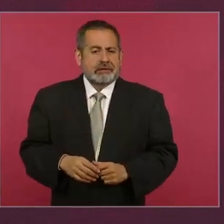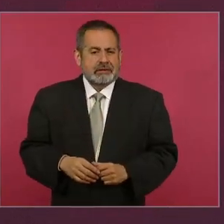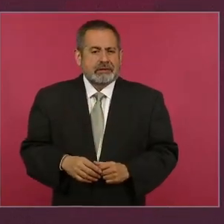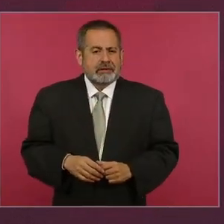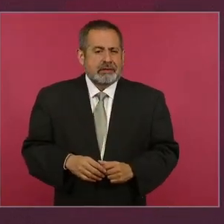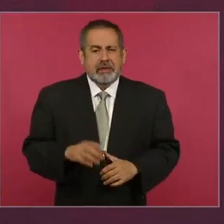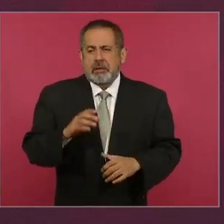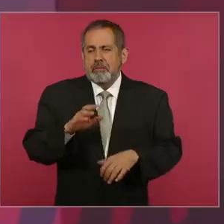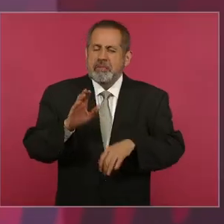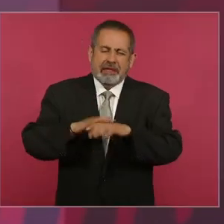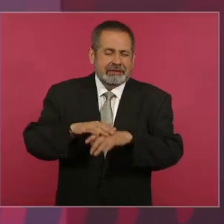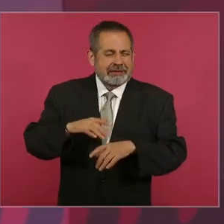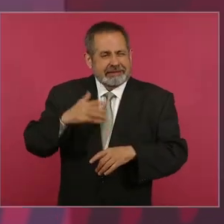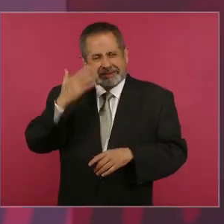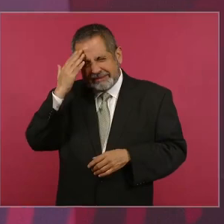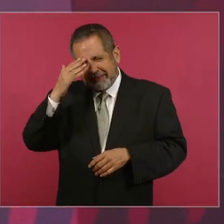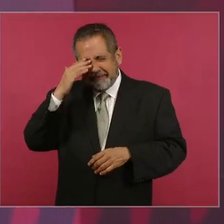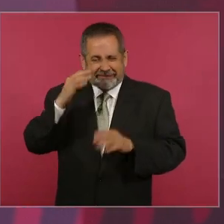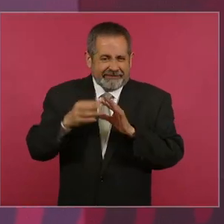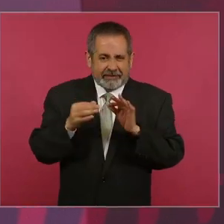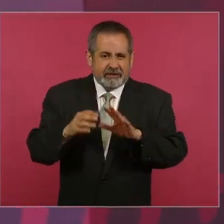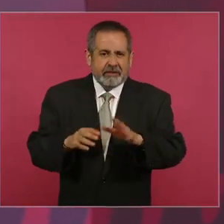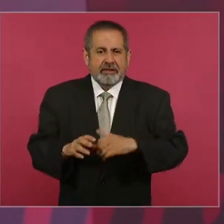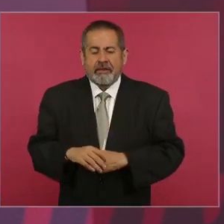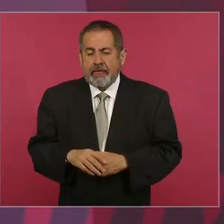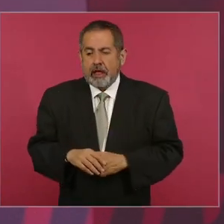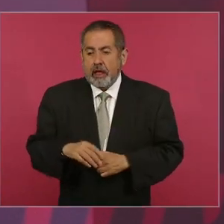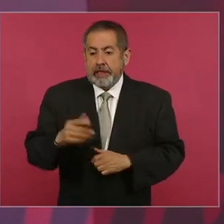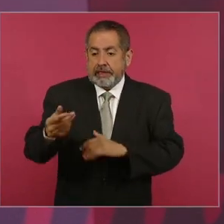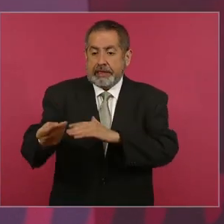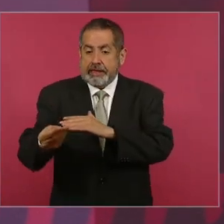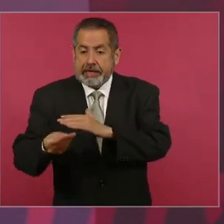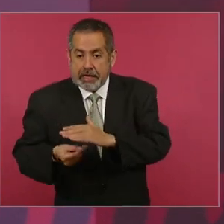más especializados que decían, no me des